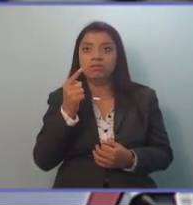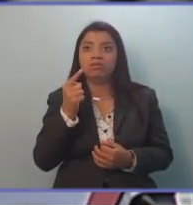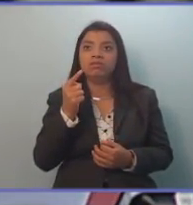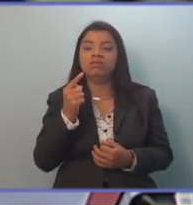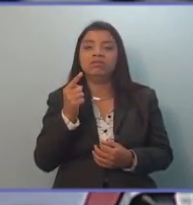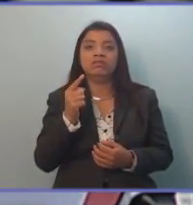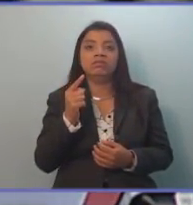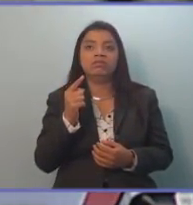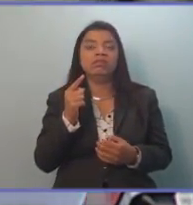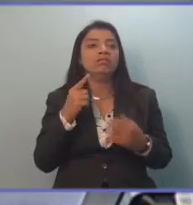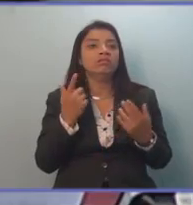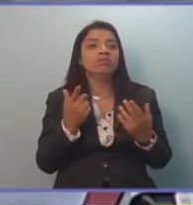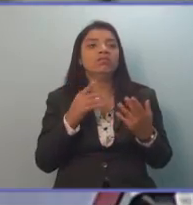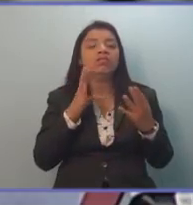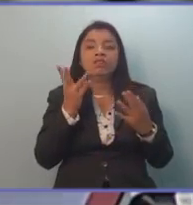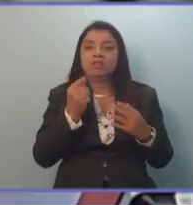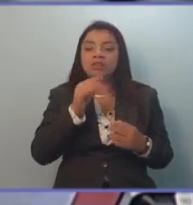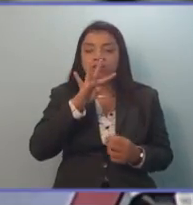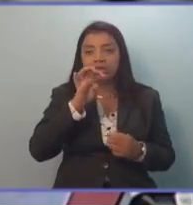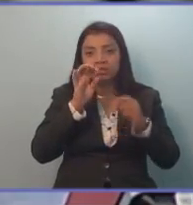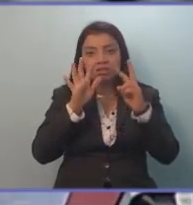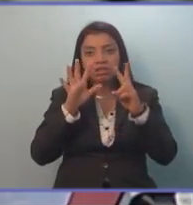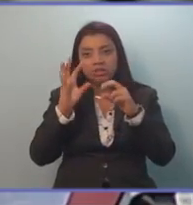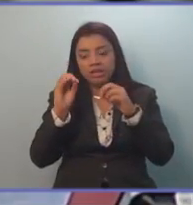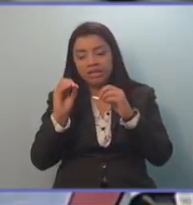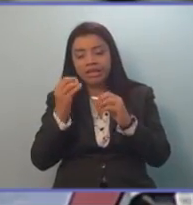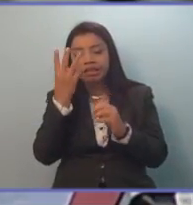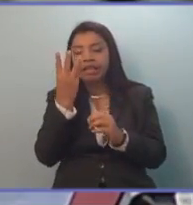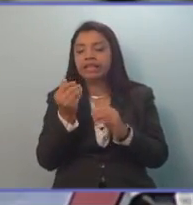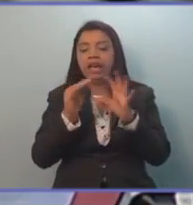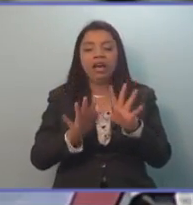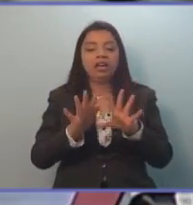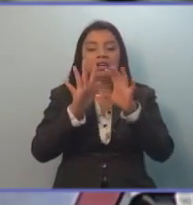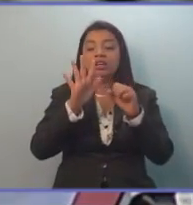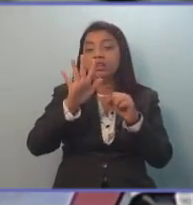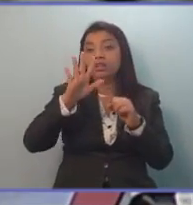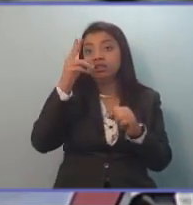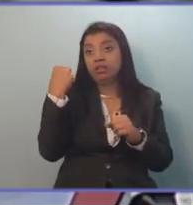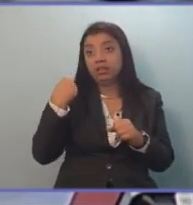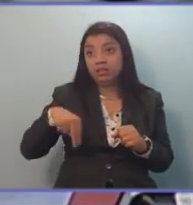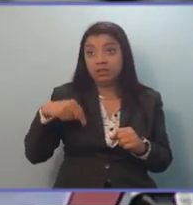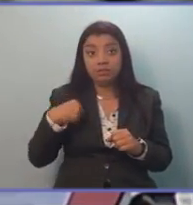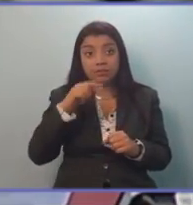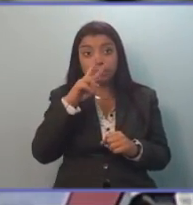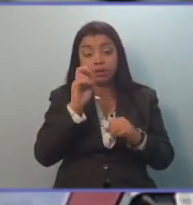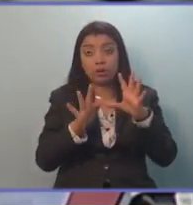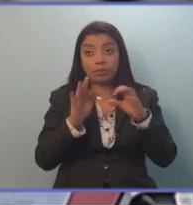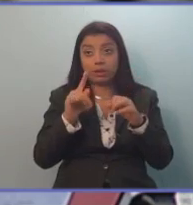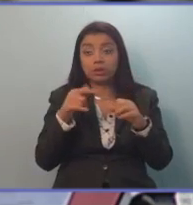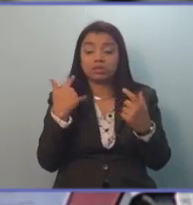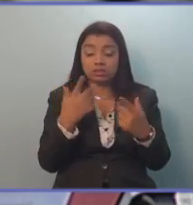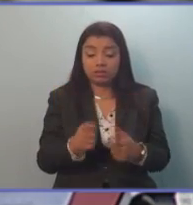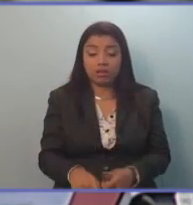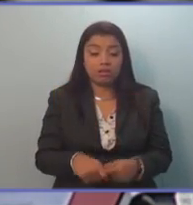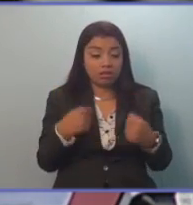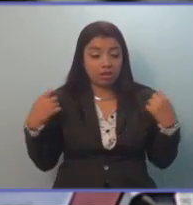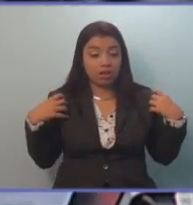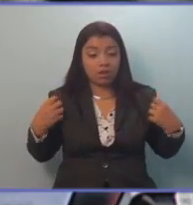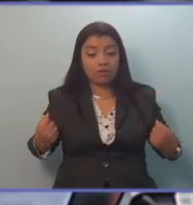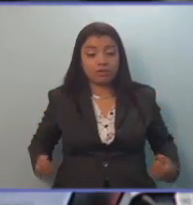legislativo número 470, de fecha 15 de noviembre del 2011, publicado en el Diario Oficial